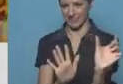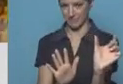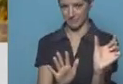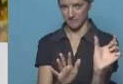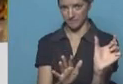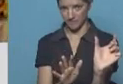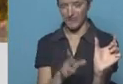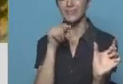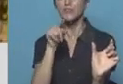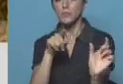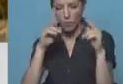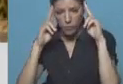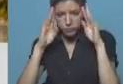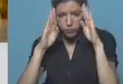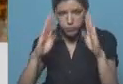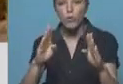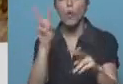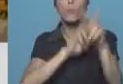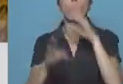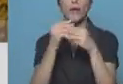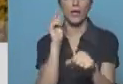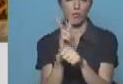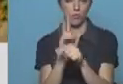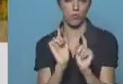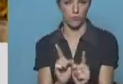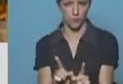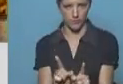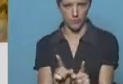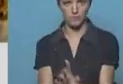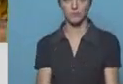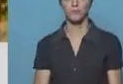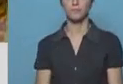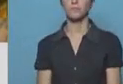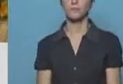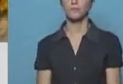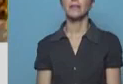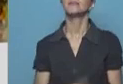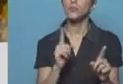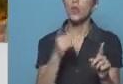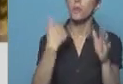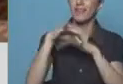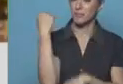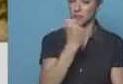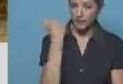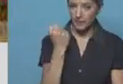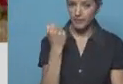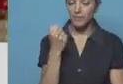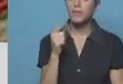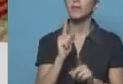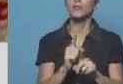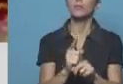más importante y lo más inédito que hemos vivido, y lo que en cierta manera convalida lo que yo dije un